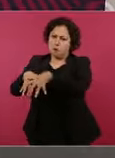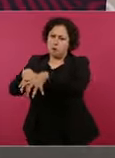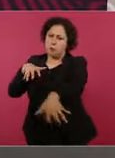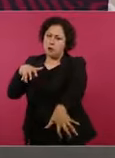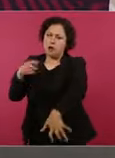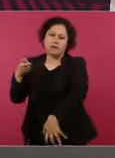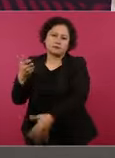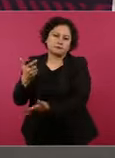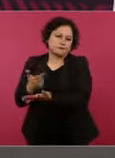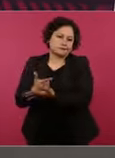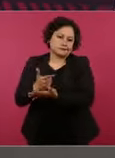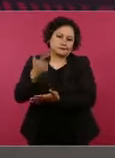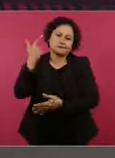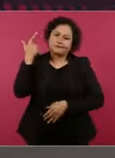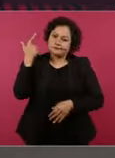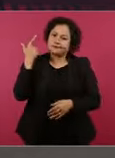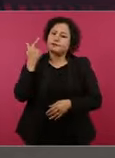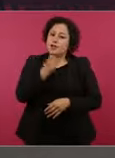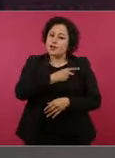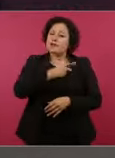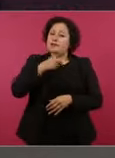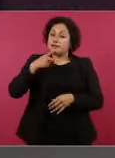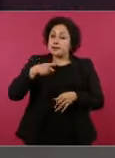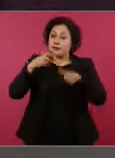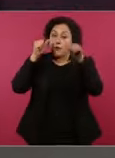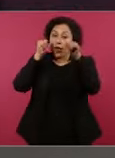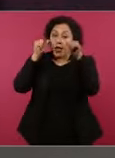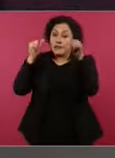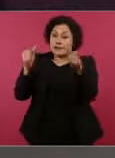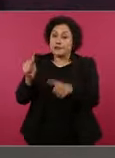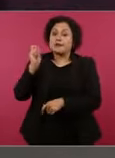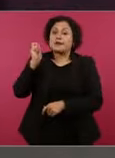tenemos que resolver lo de la protección civil